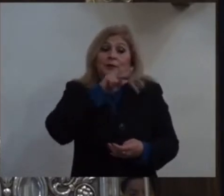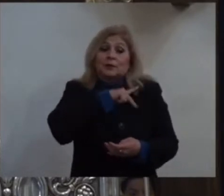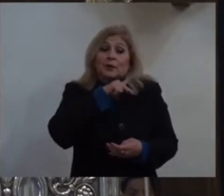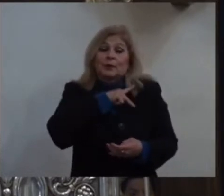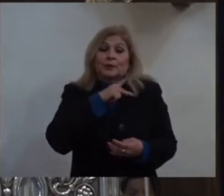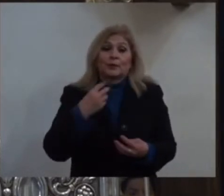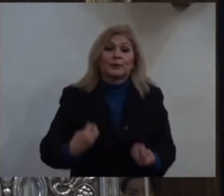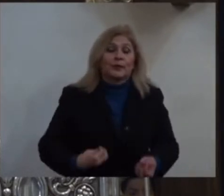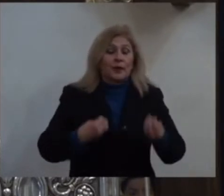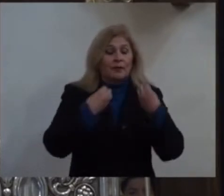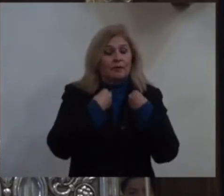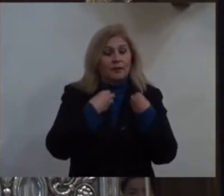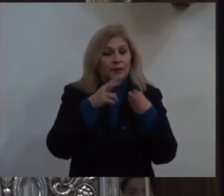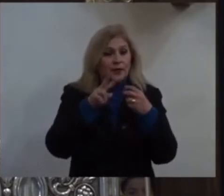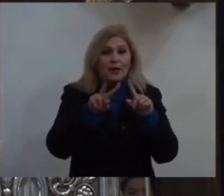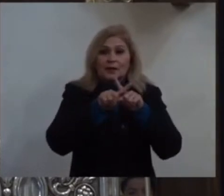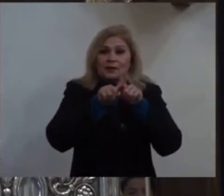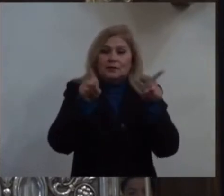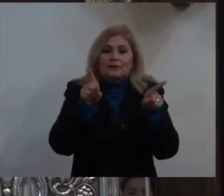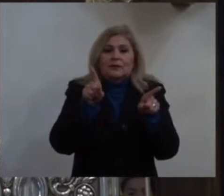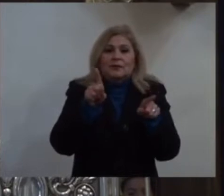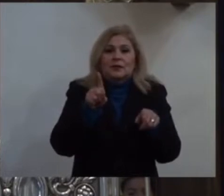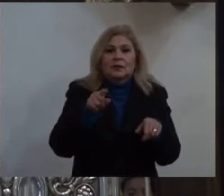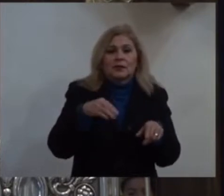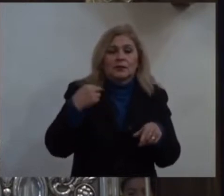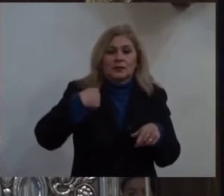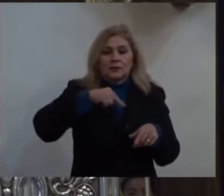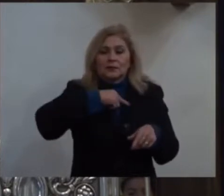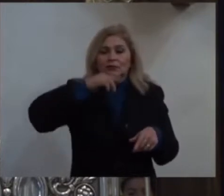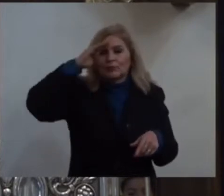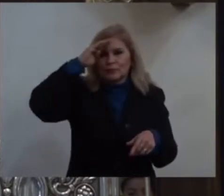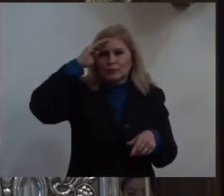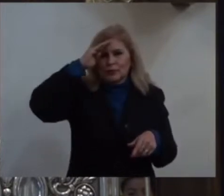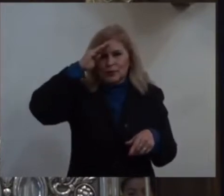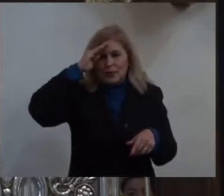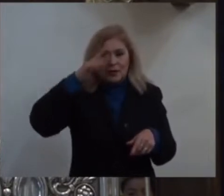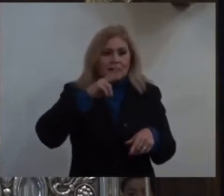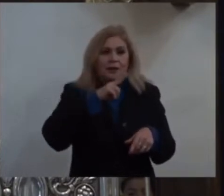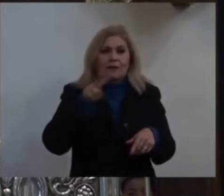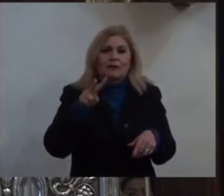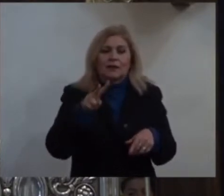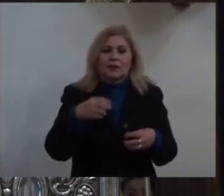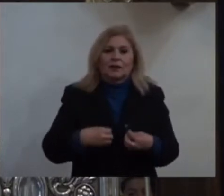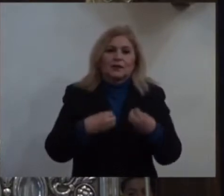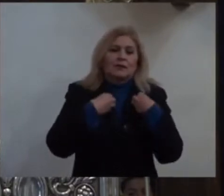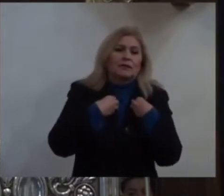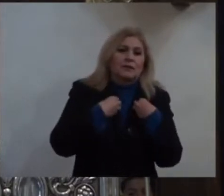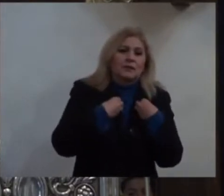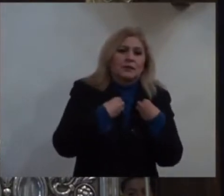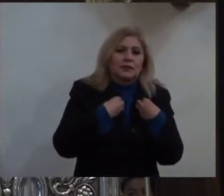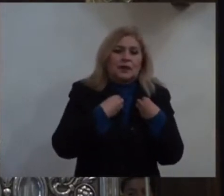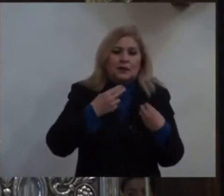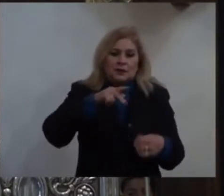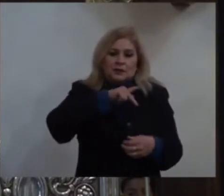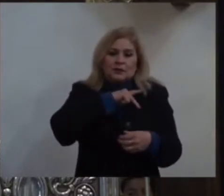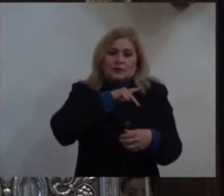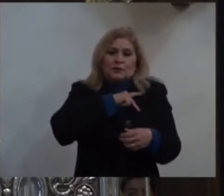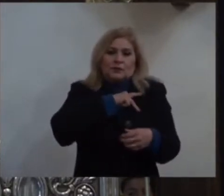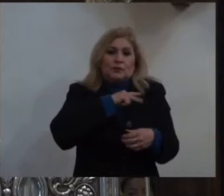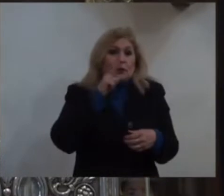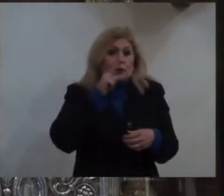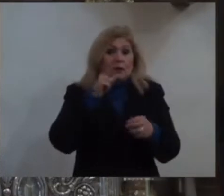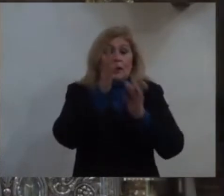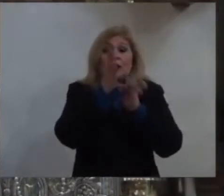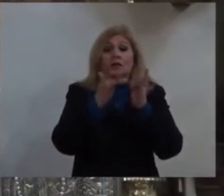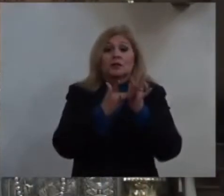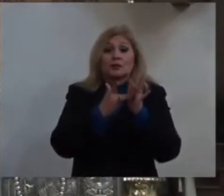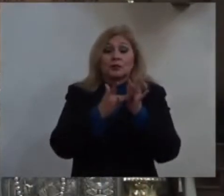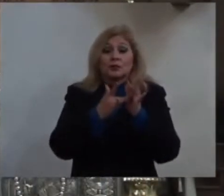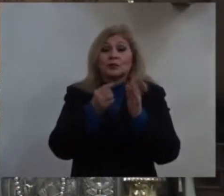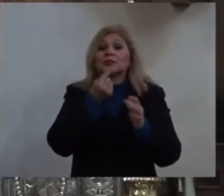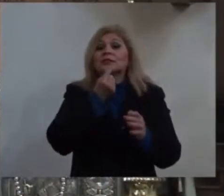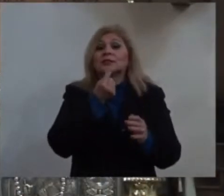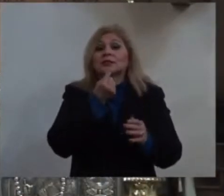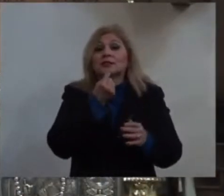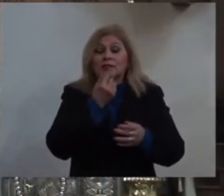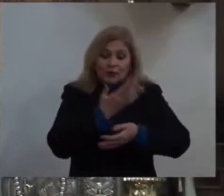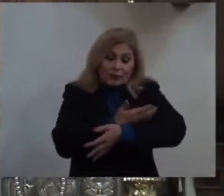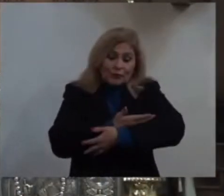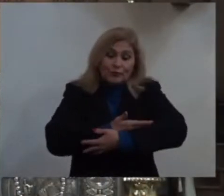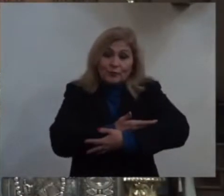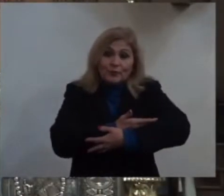la